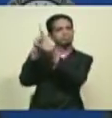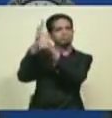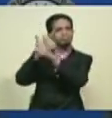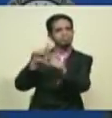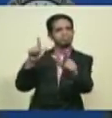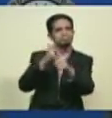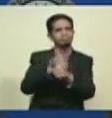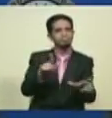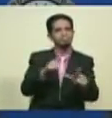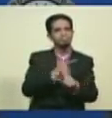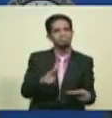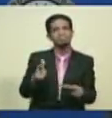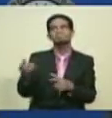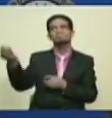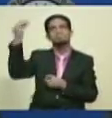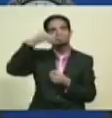digna